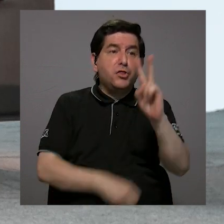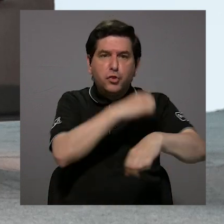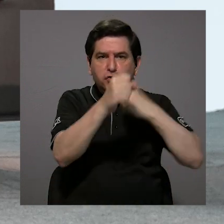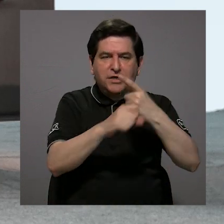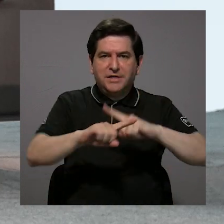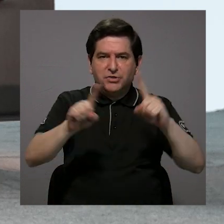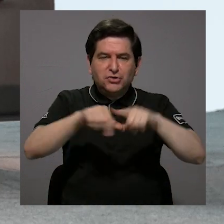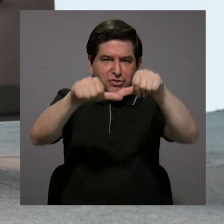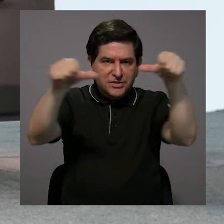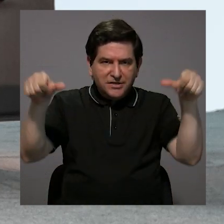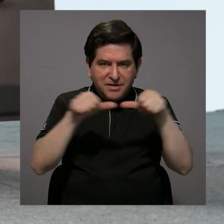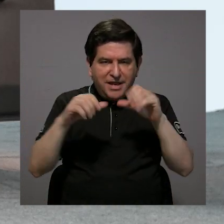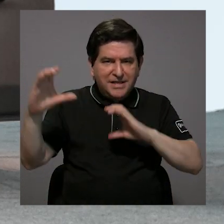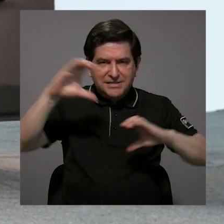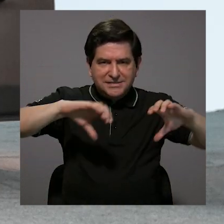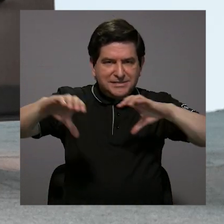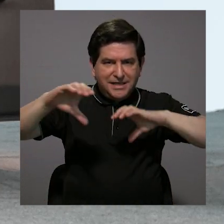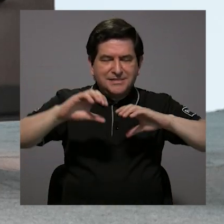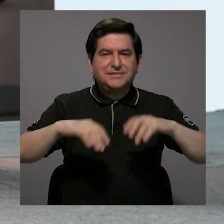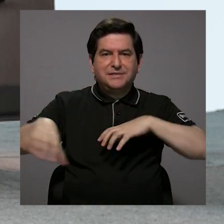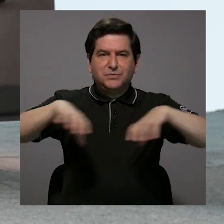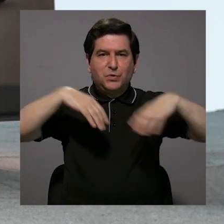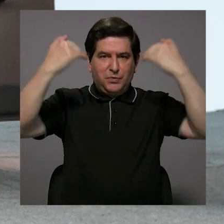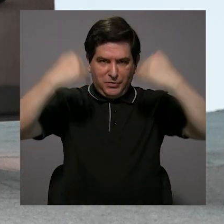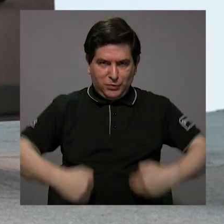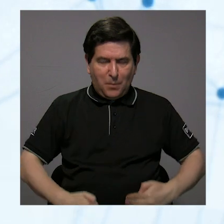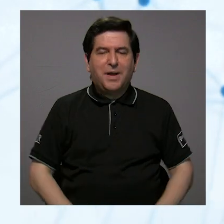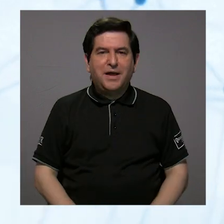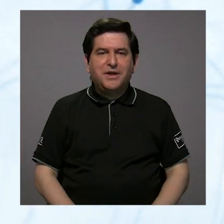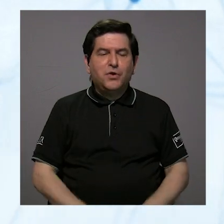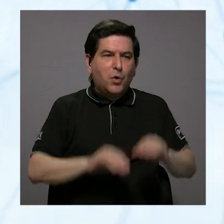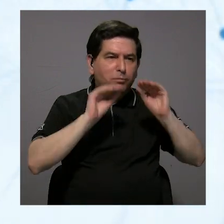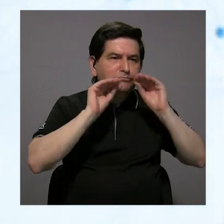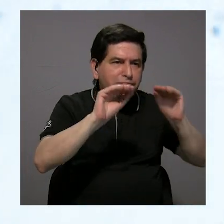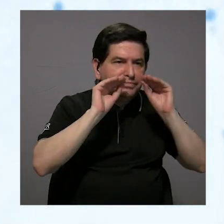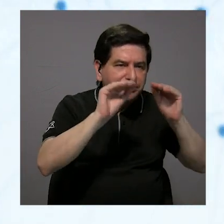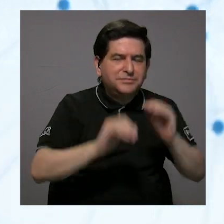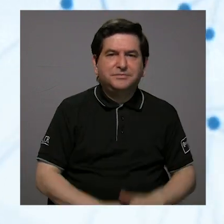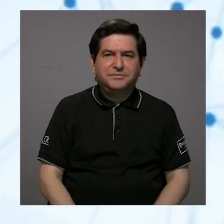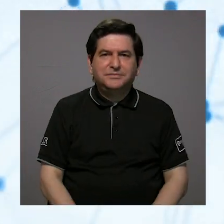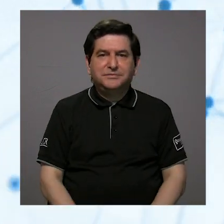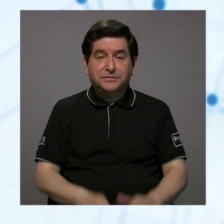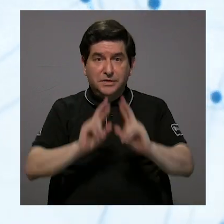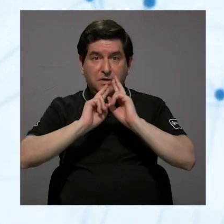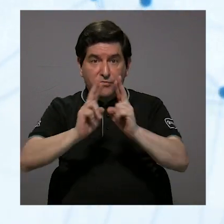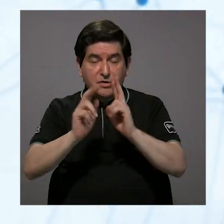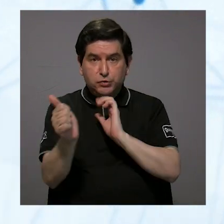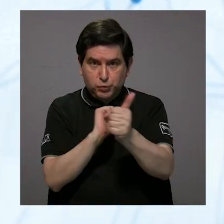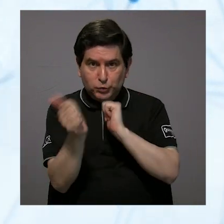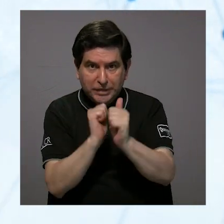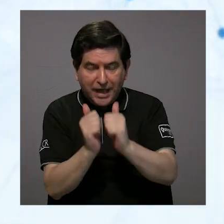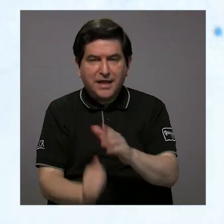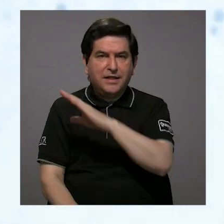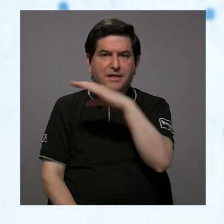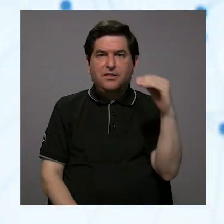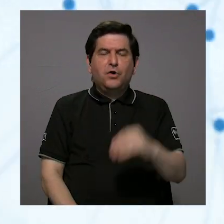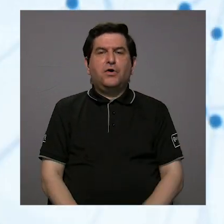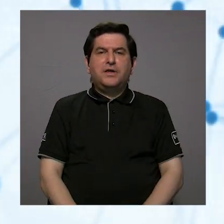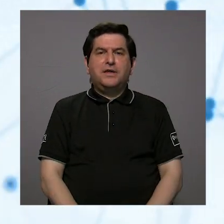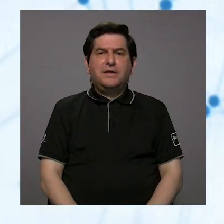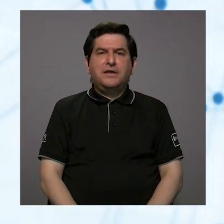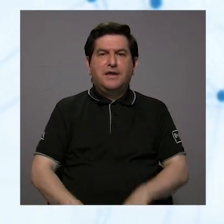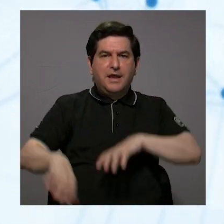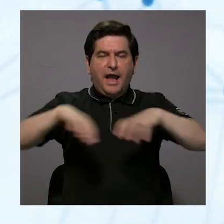12 años en diferentes áreas de las ciencias del movimiento humano, en pedagogía, en rendimiento deportivo y